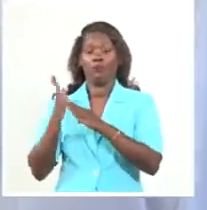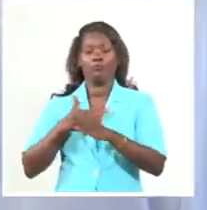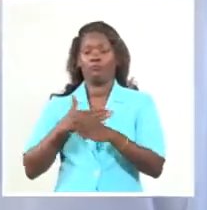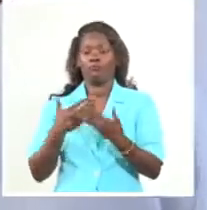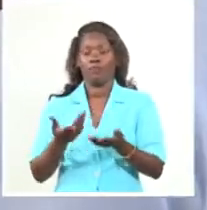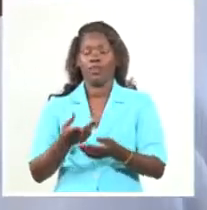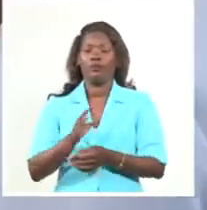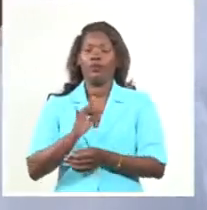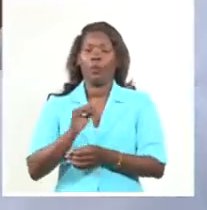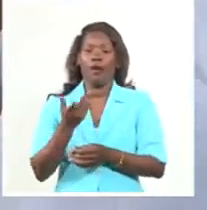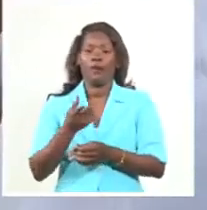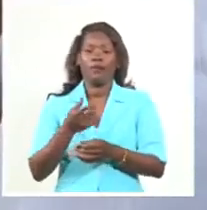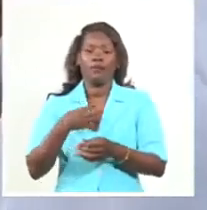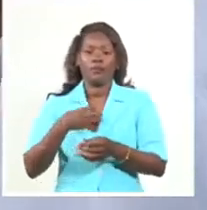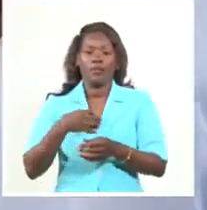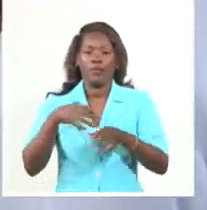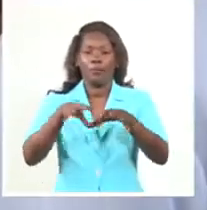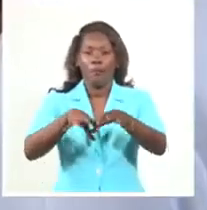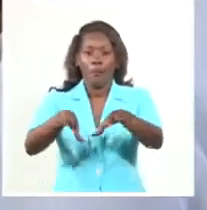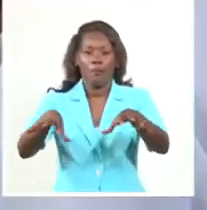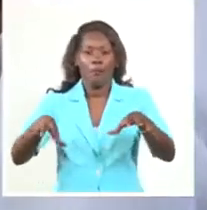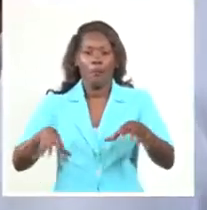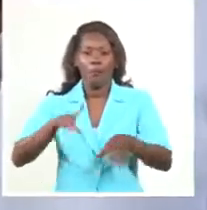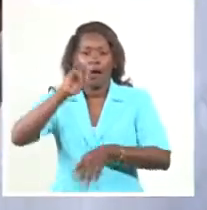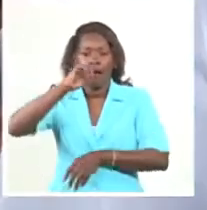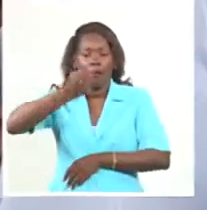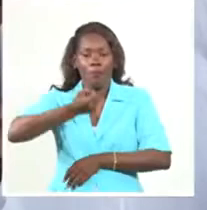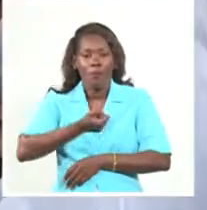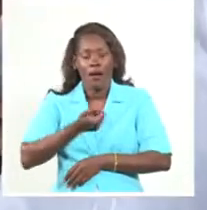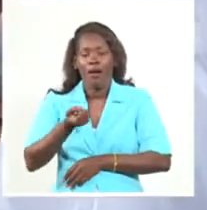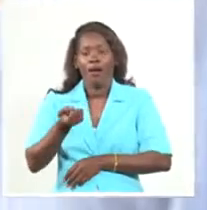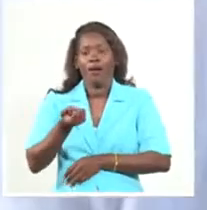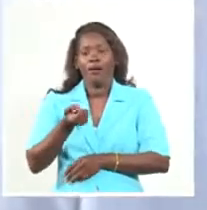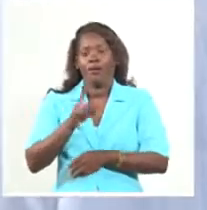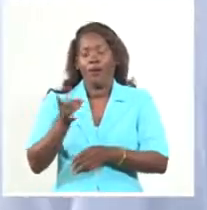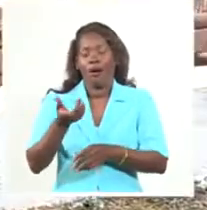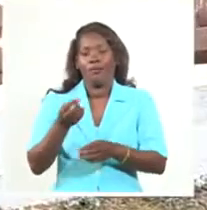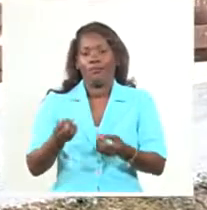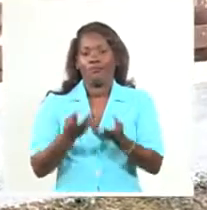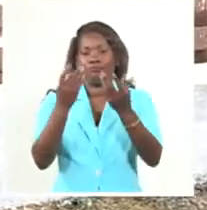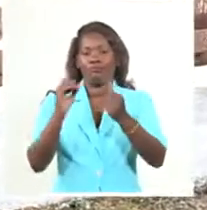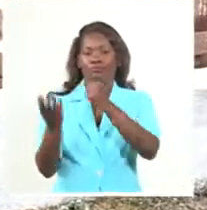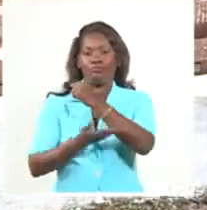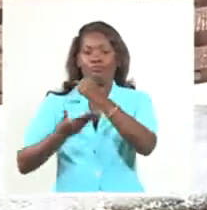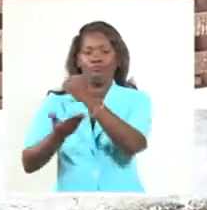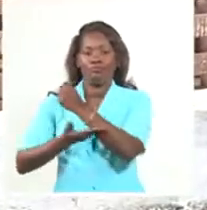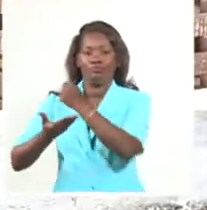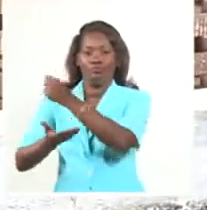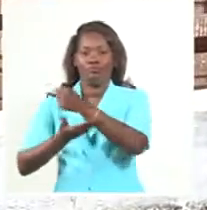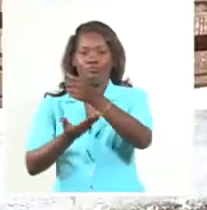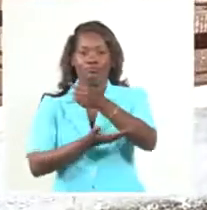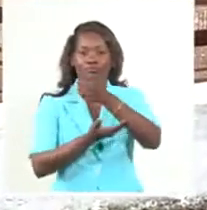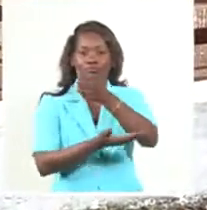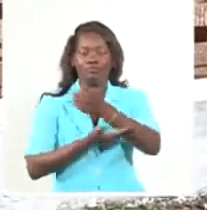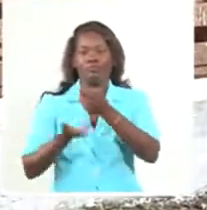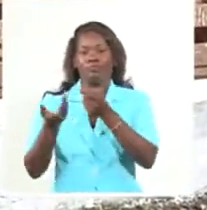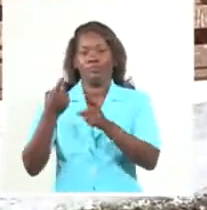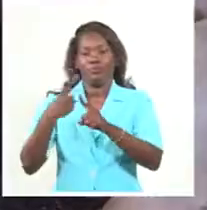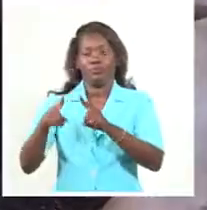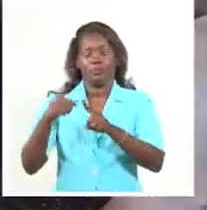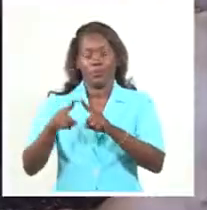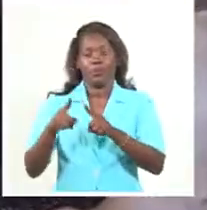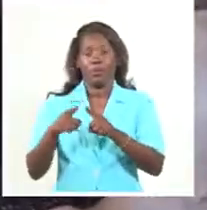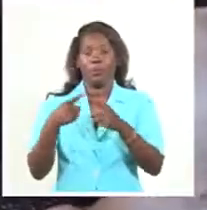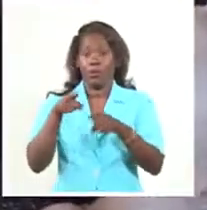de cerdos y la siembra de cultivos varios y caña de azúcar como alimento animal. Para ello cuentan con un colectivo de 86